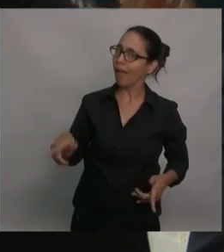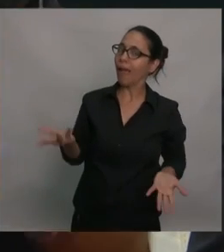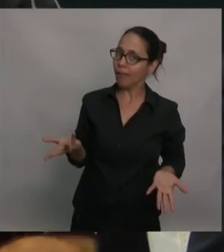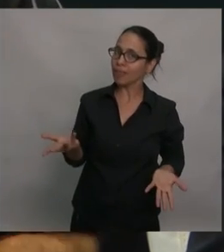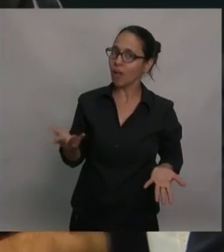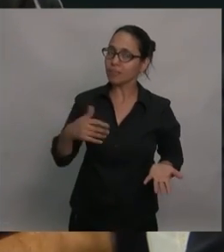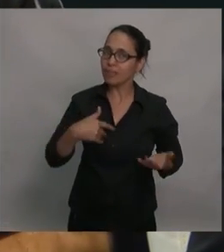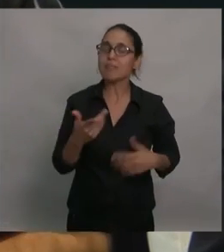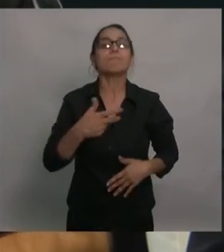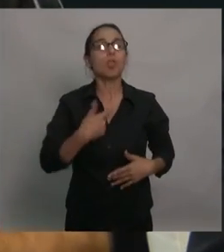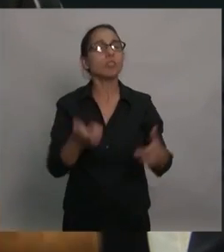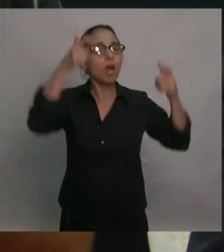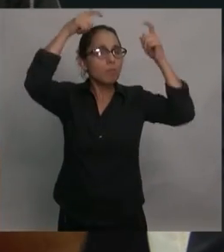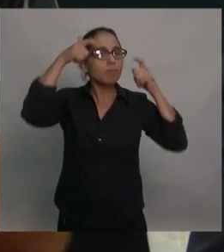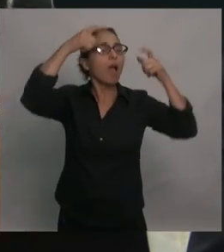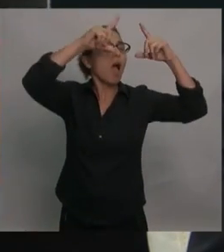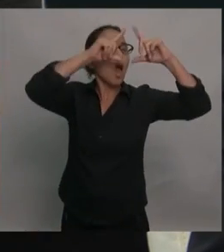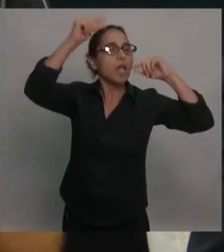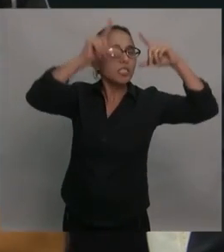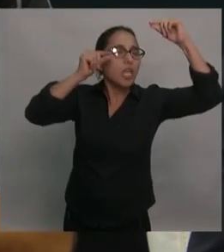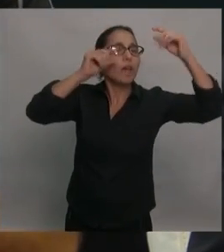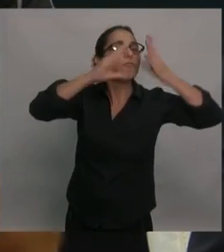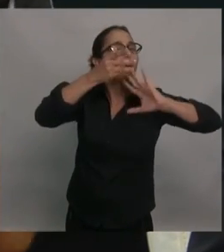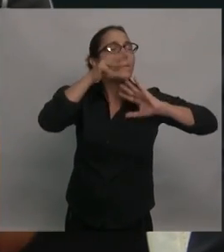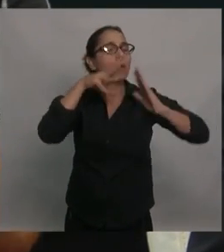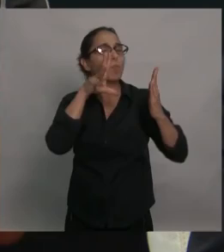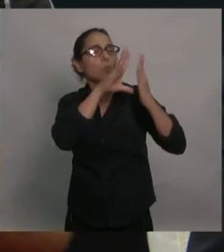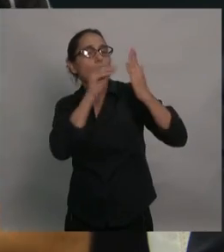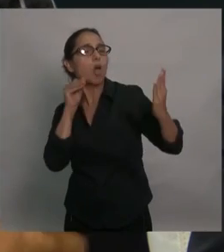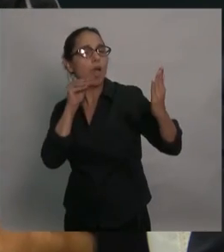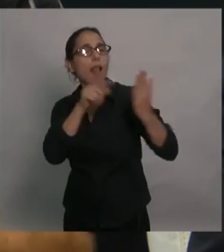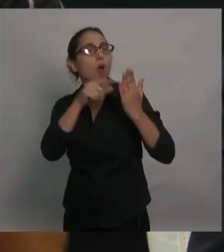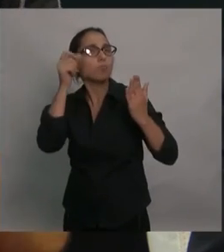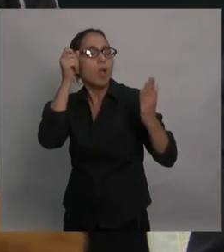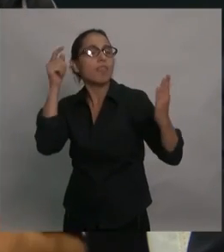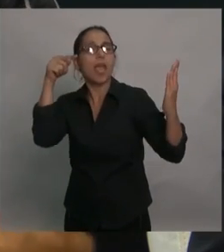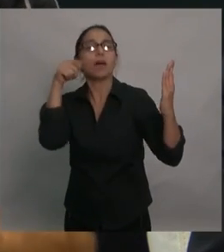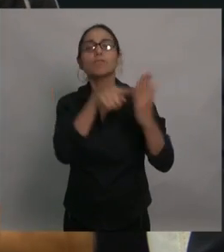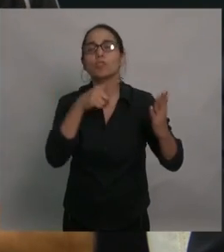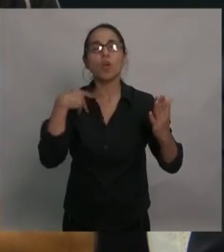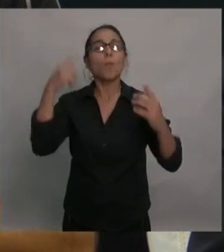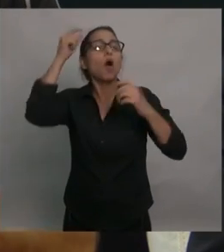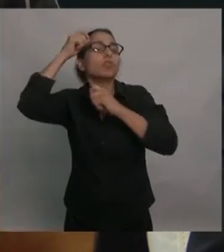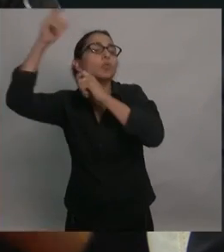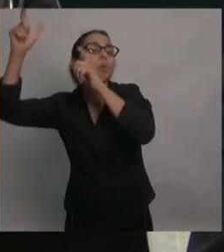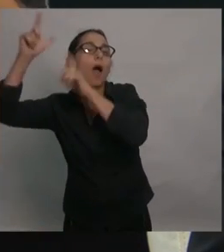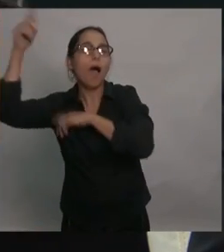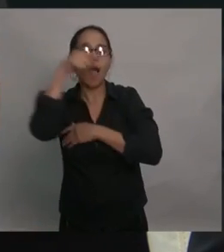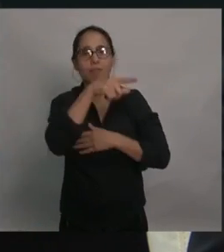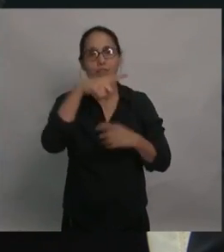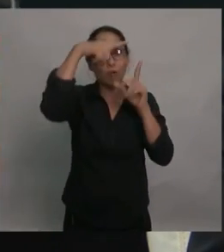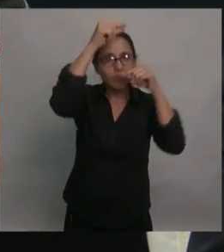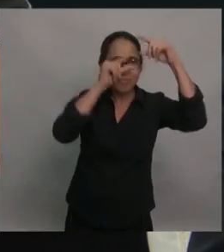Che. Un poco que denigrando o tergiversando esa idea y ese sueño.